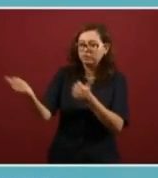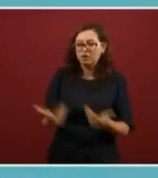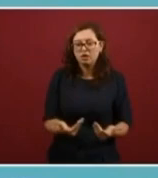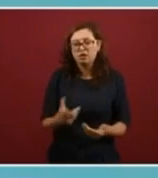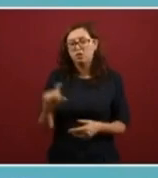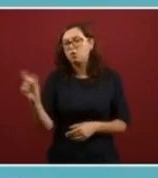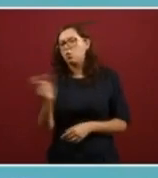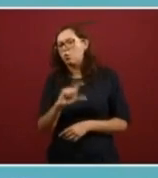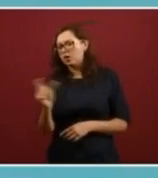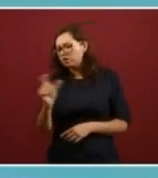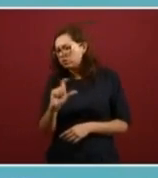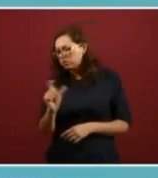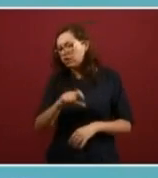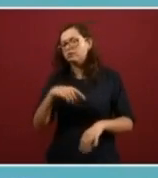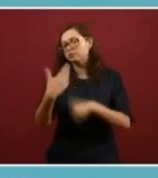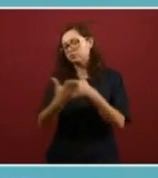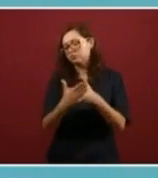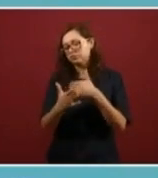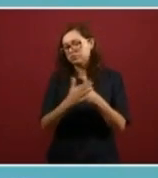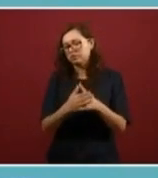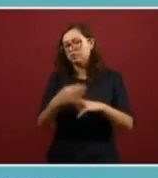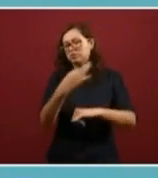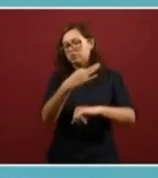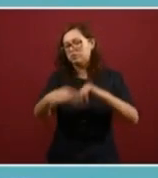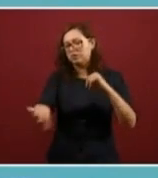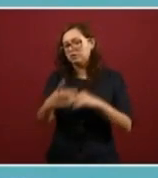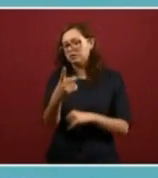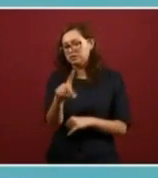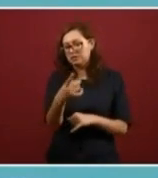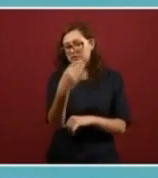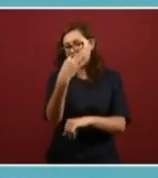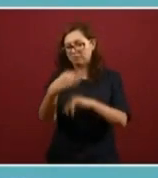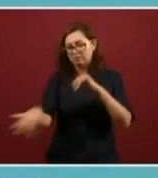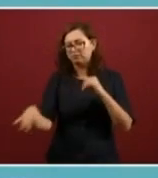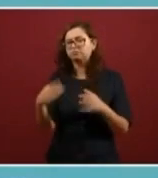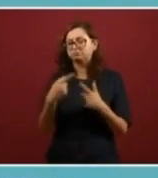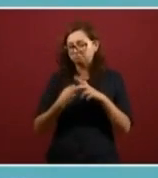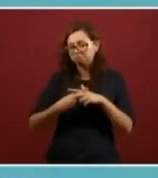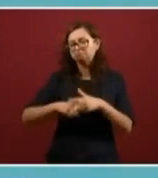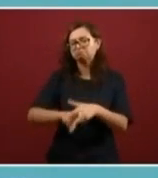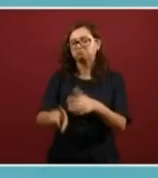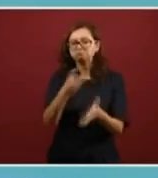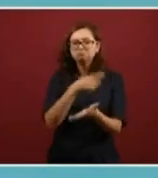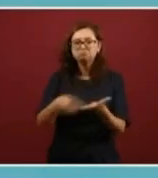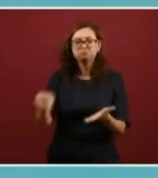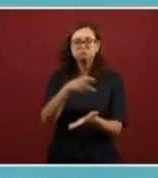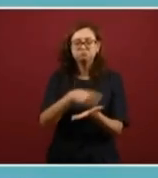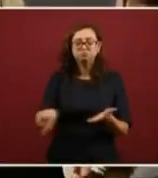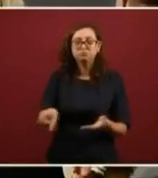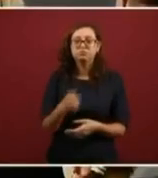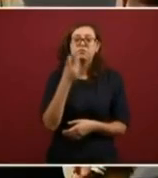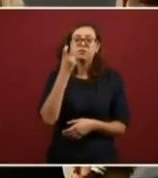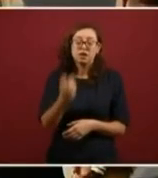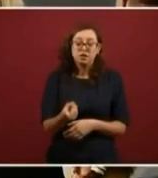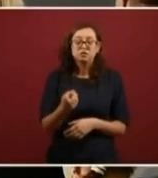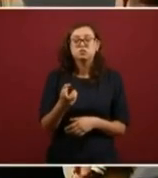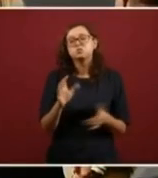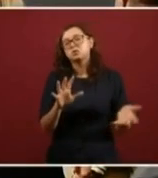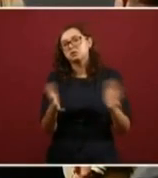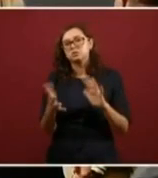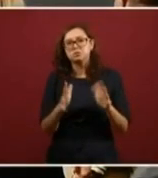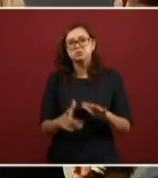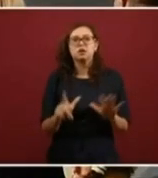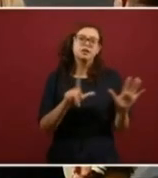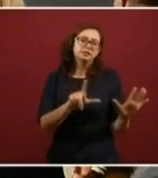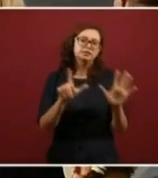año, por lo cual es conveniente anunciar que vamos a abrir entre